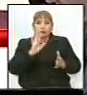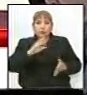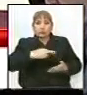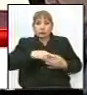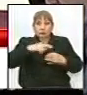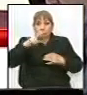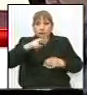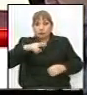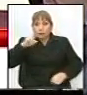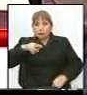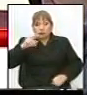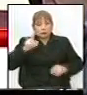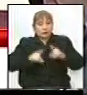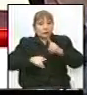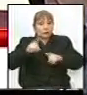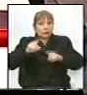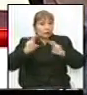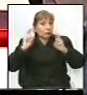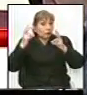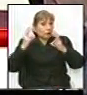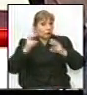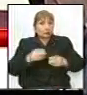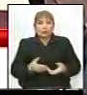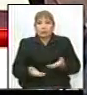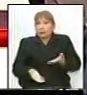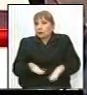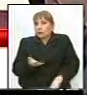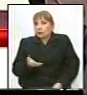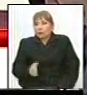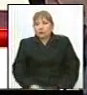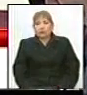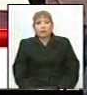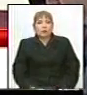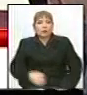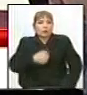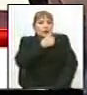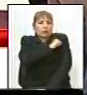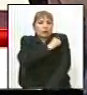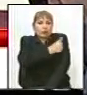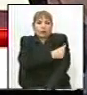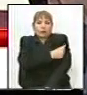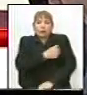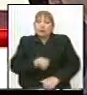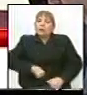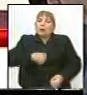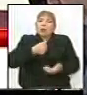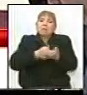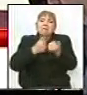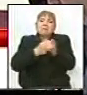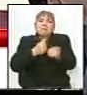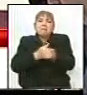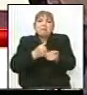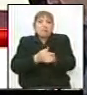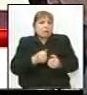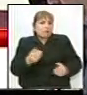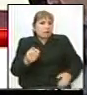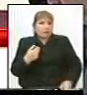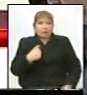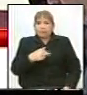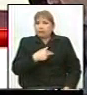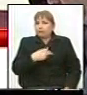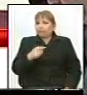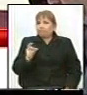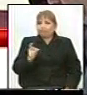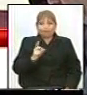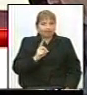hay un tema relativo a que una autoridad está apoyando a unos candidatos. Nosotros,